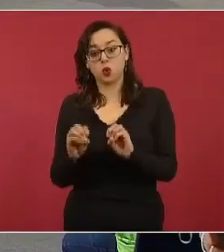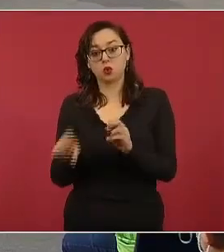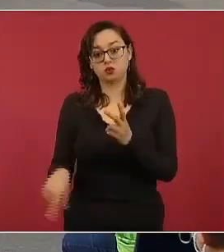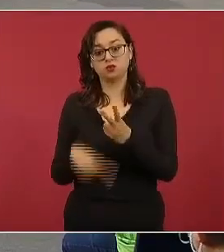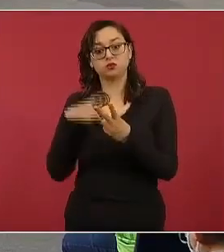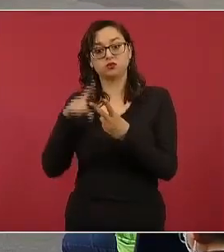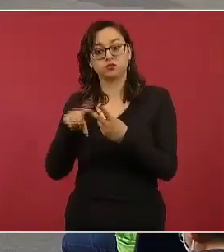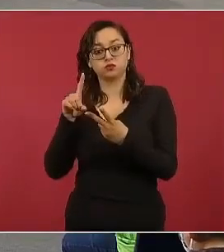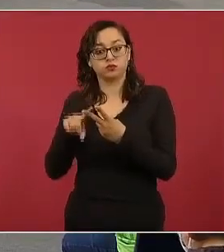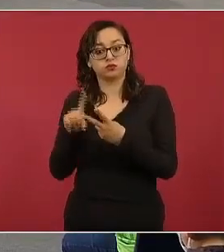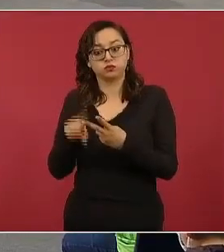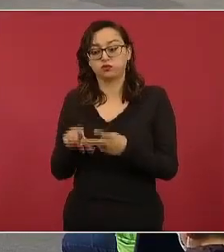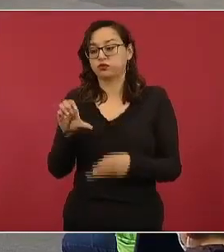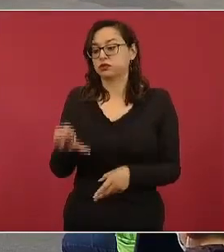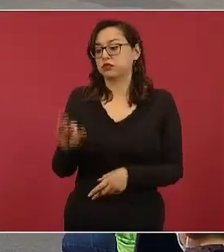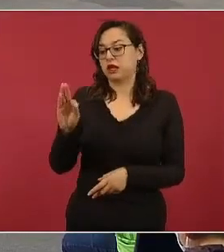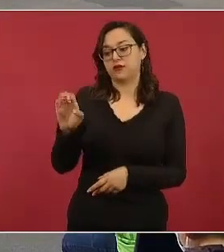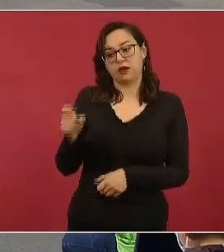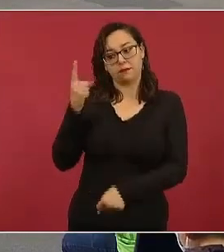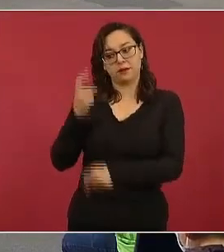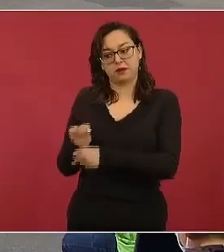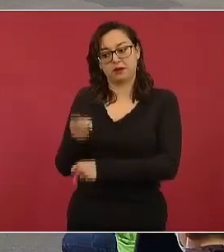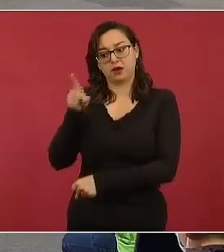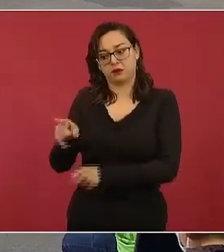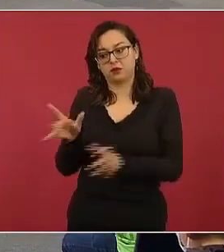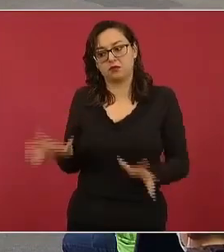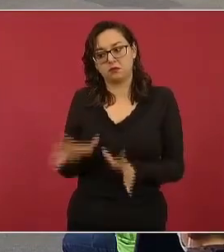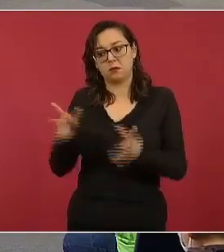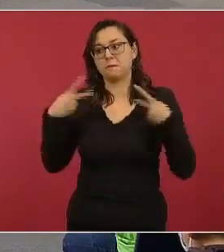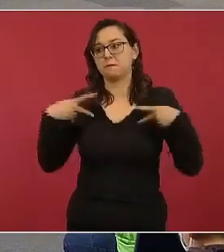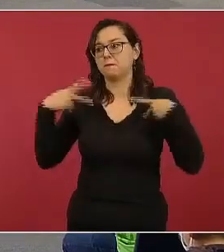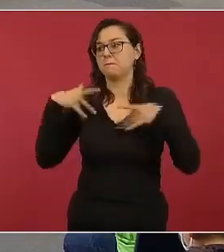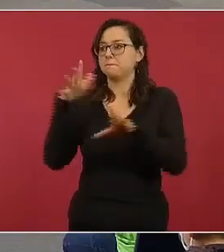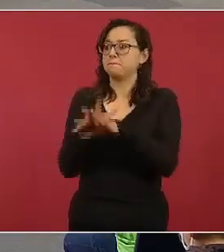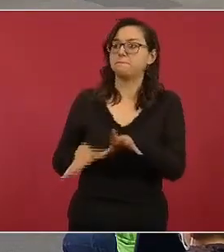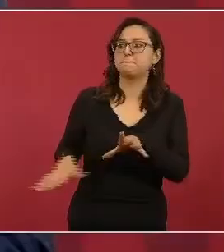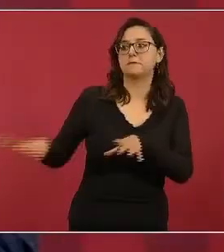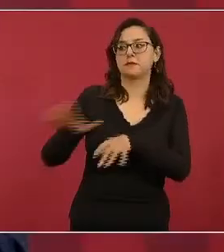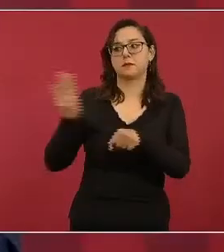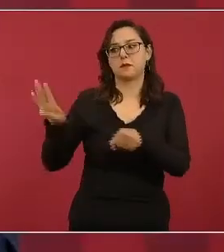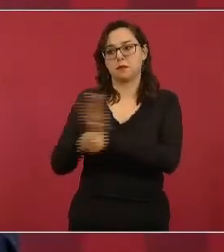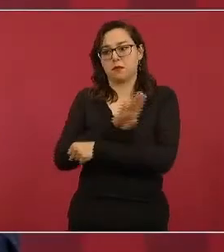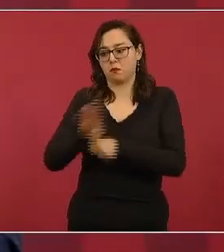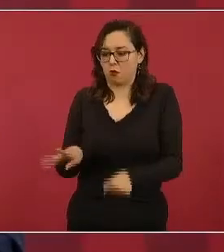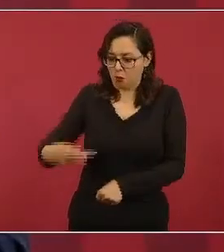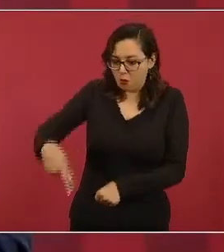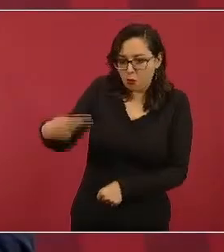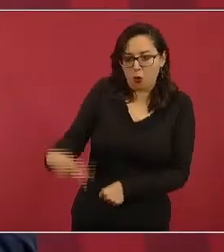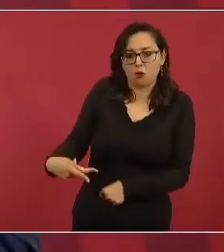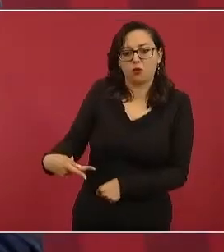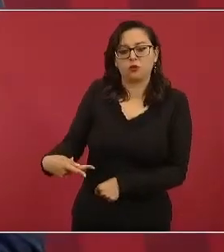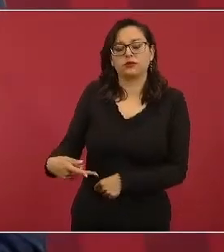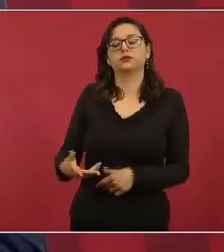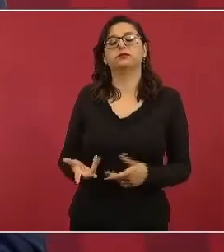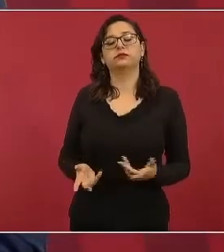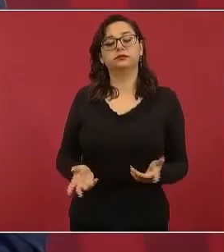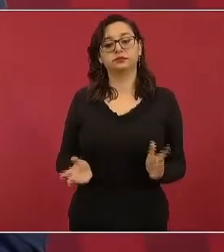le damos la preferencia a los consumidores nacionales, sobre